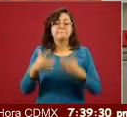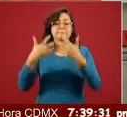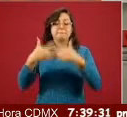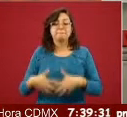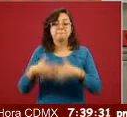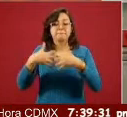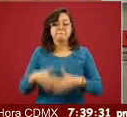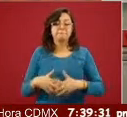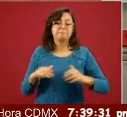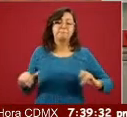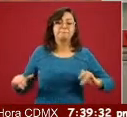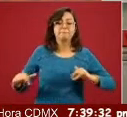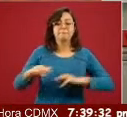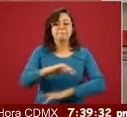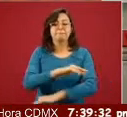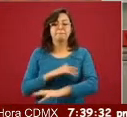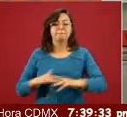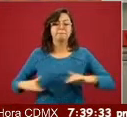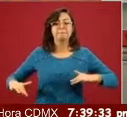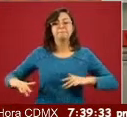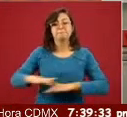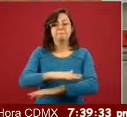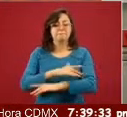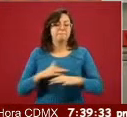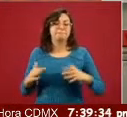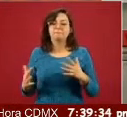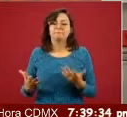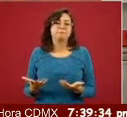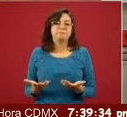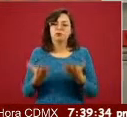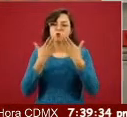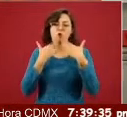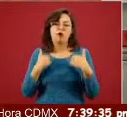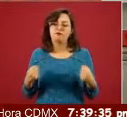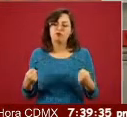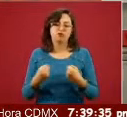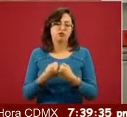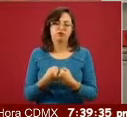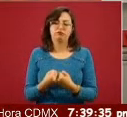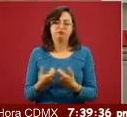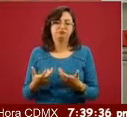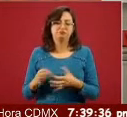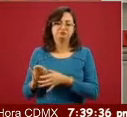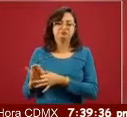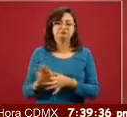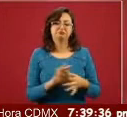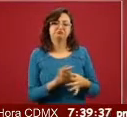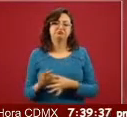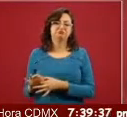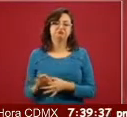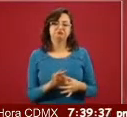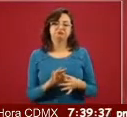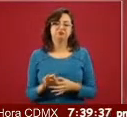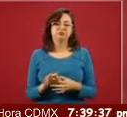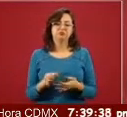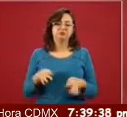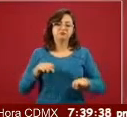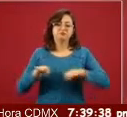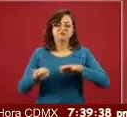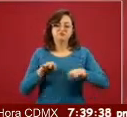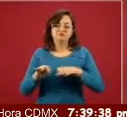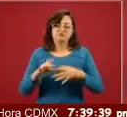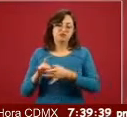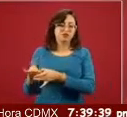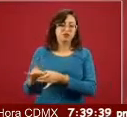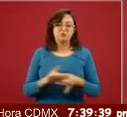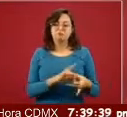funcionalmente la movilidad poblacional es tan grande que no se reconoce frontera alguna. La dependencia económica es tan grande que